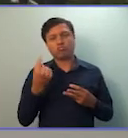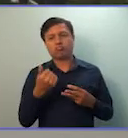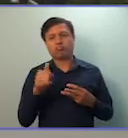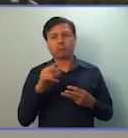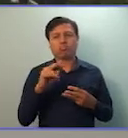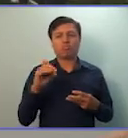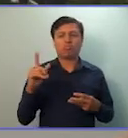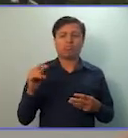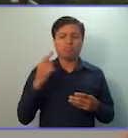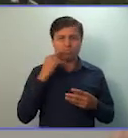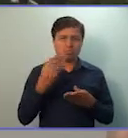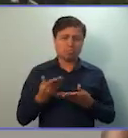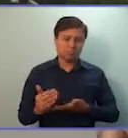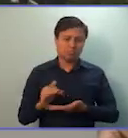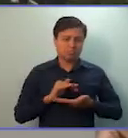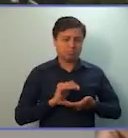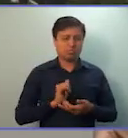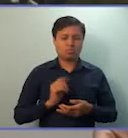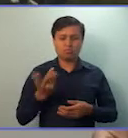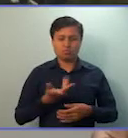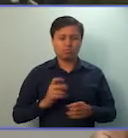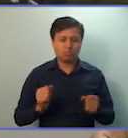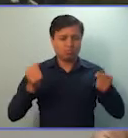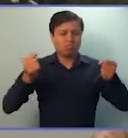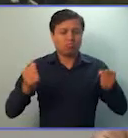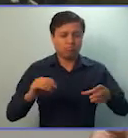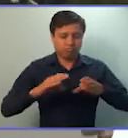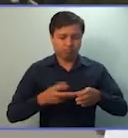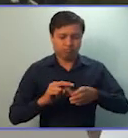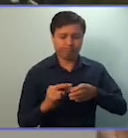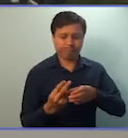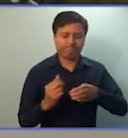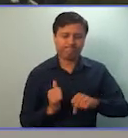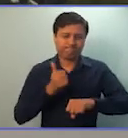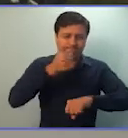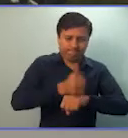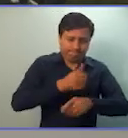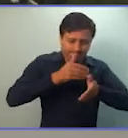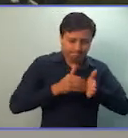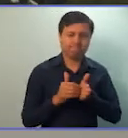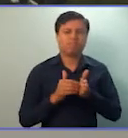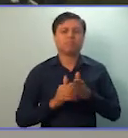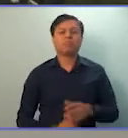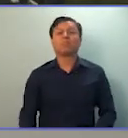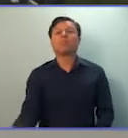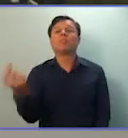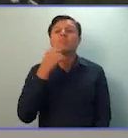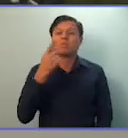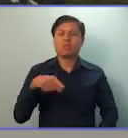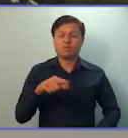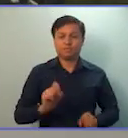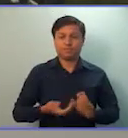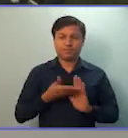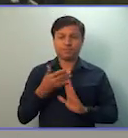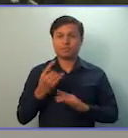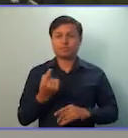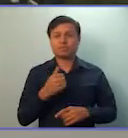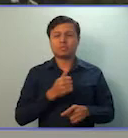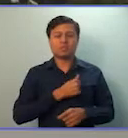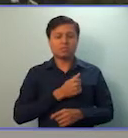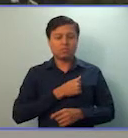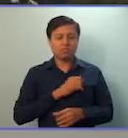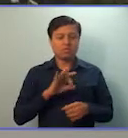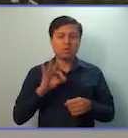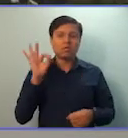recibir el paquete y ya me instaló entonces es más o menos el procedimiento que sigue porque ellos los quienes estén desarrollando una función electoral